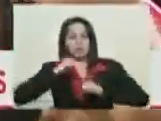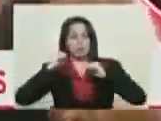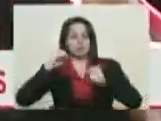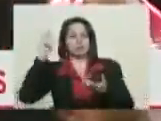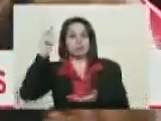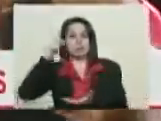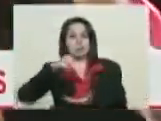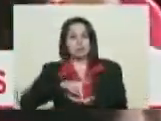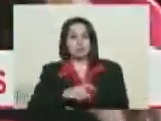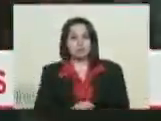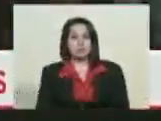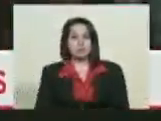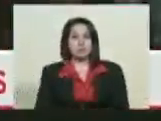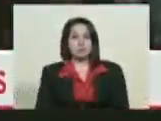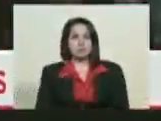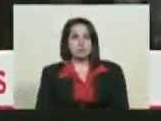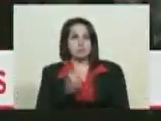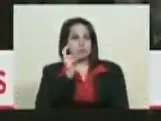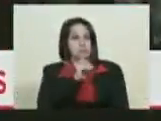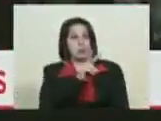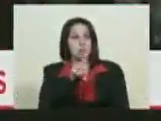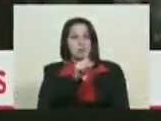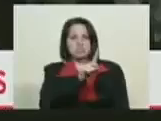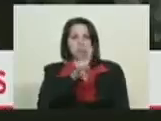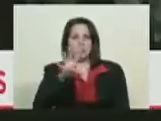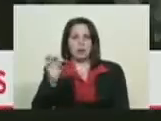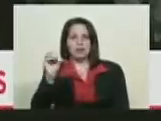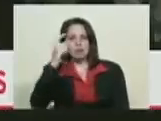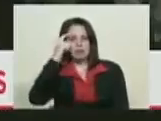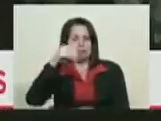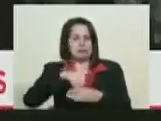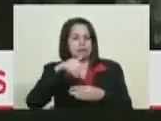Hay que verle la cara a tres elecciones en 140 días.